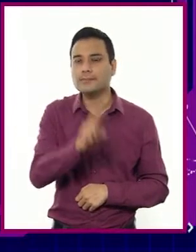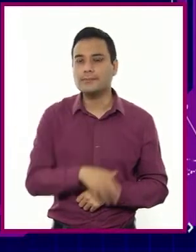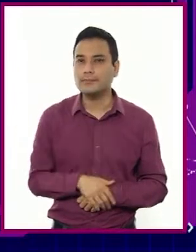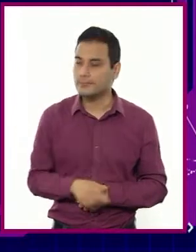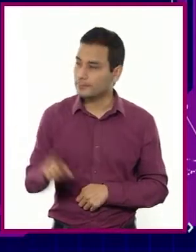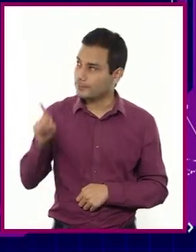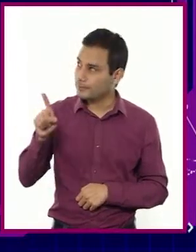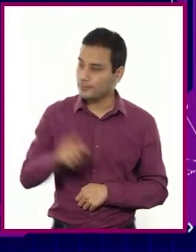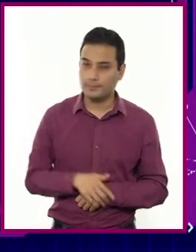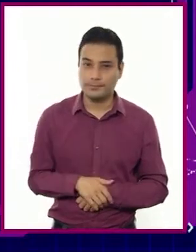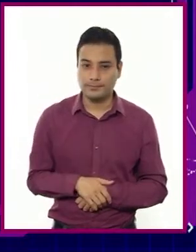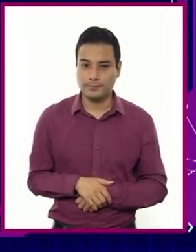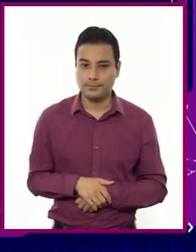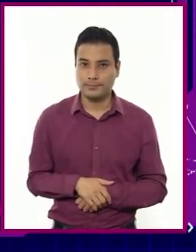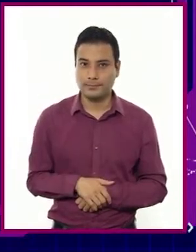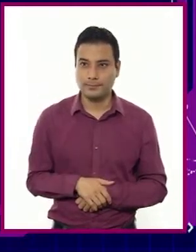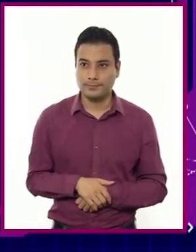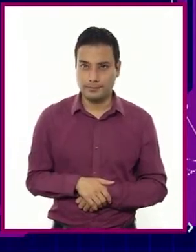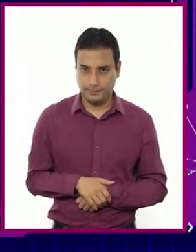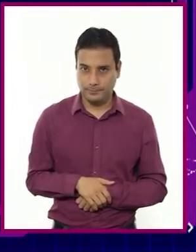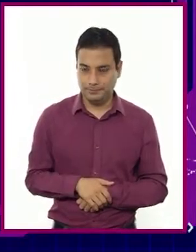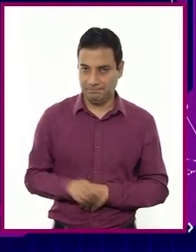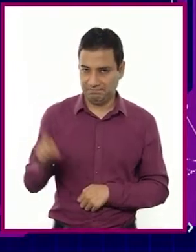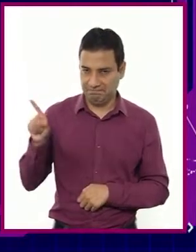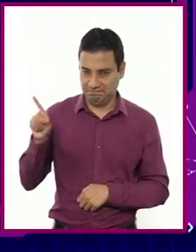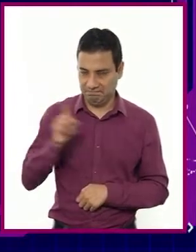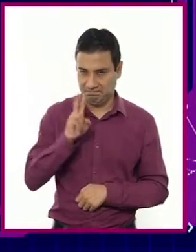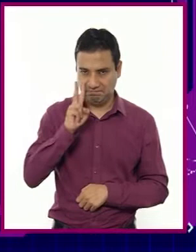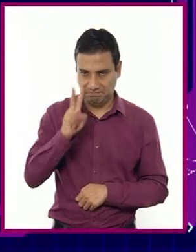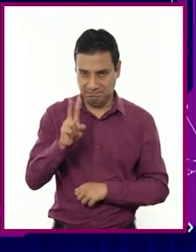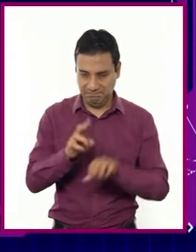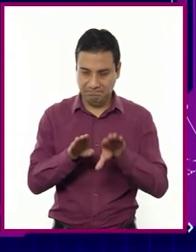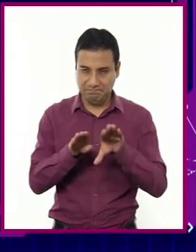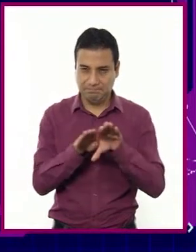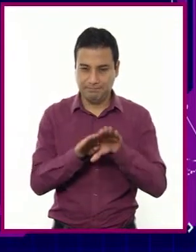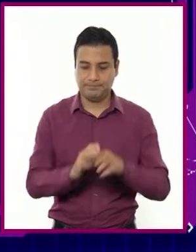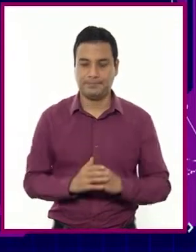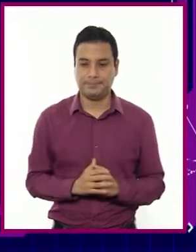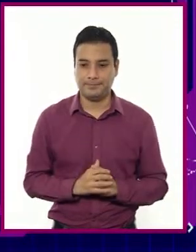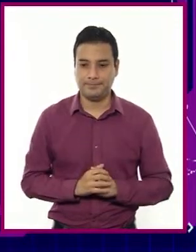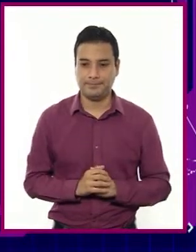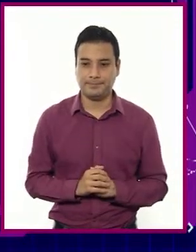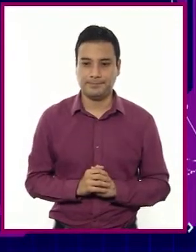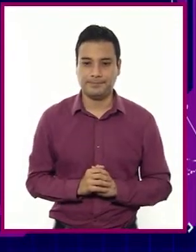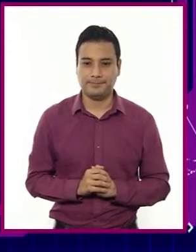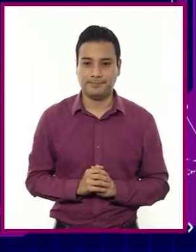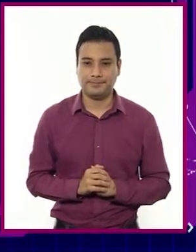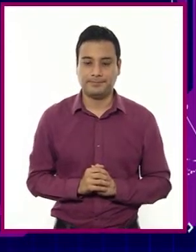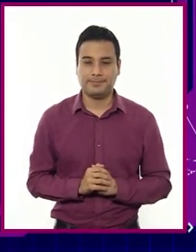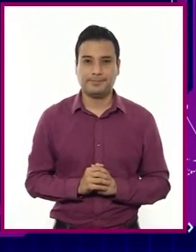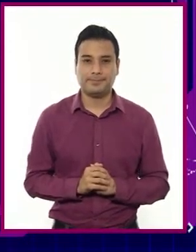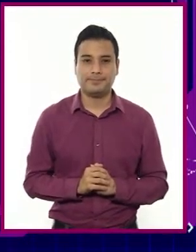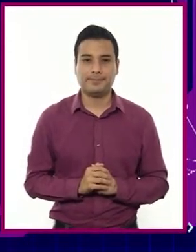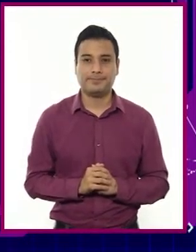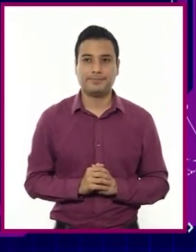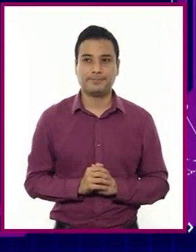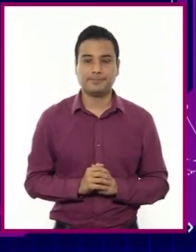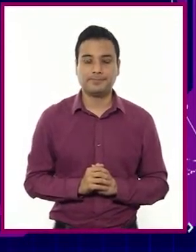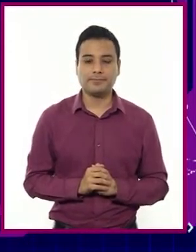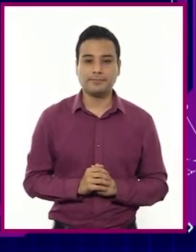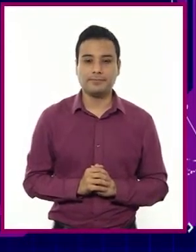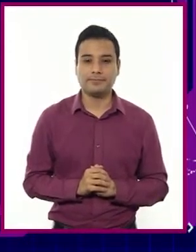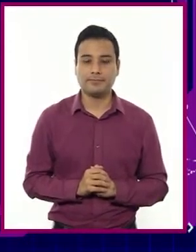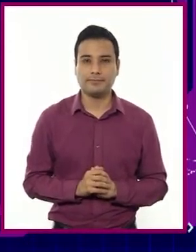negativo y 3 positivo más 5 positivo es igual a 8 positivo. Si se suma un